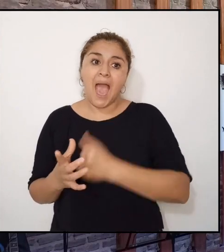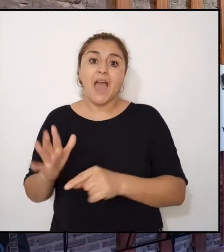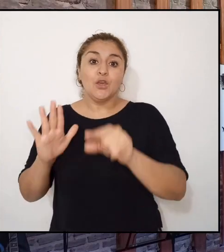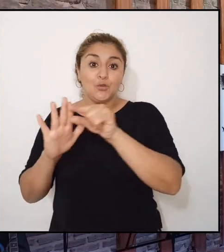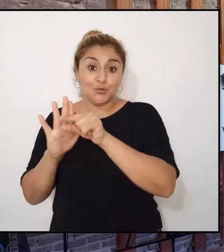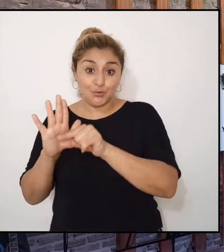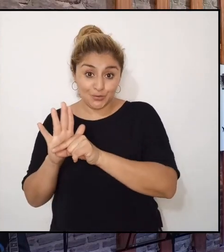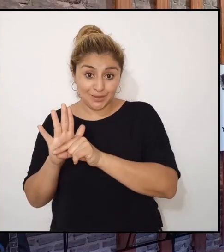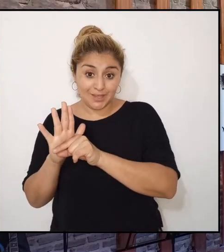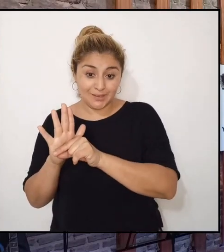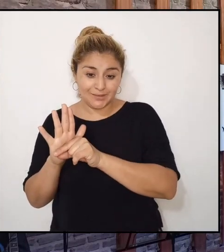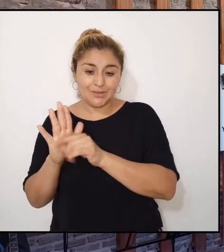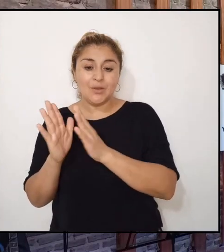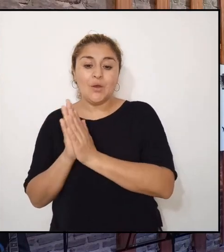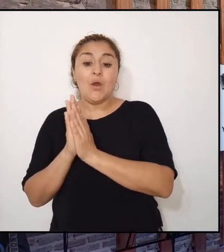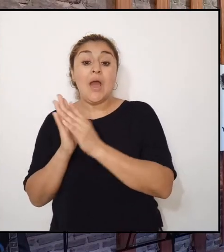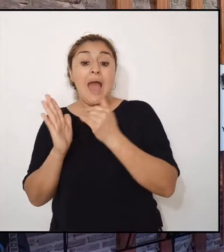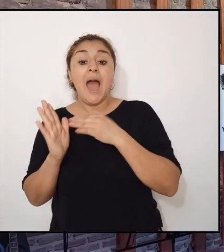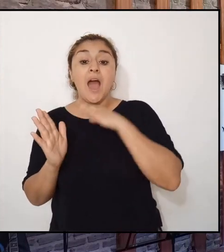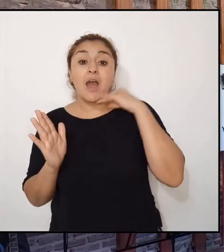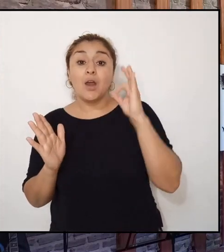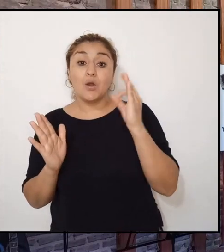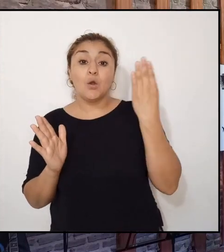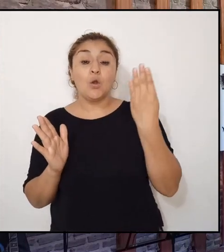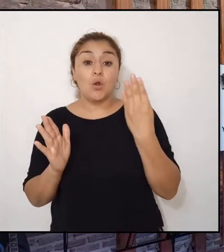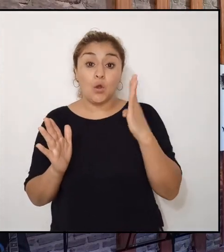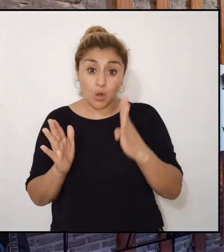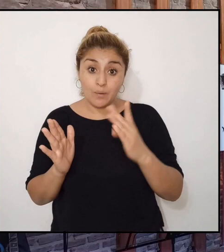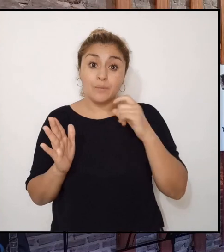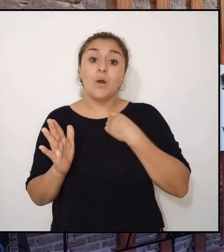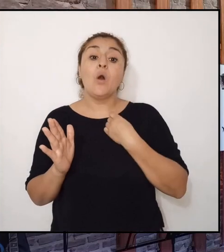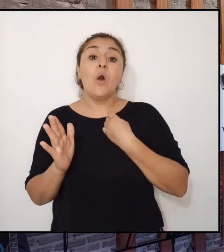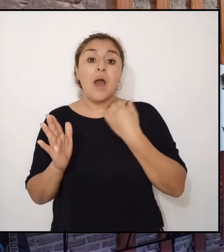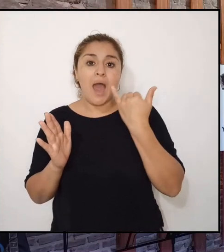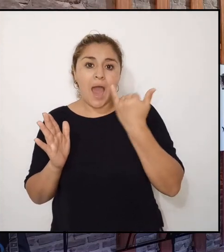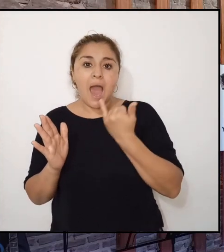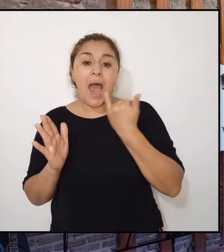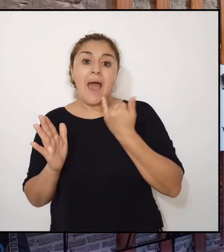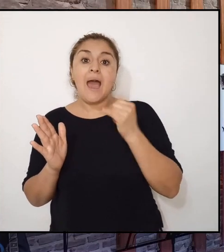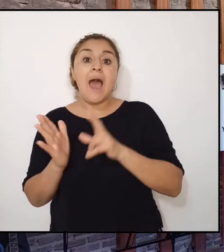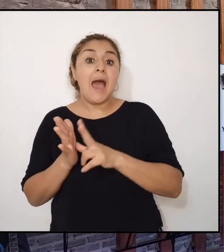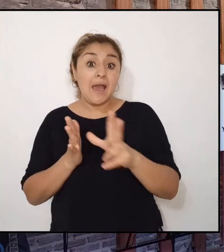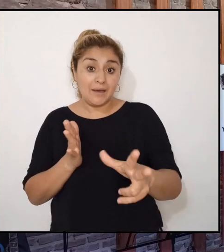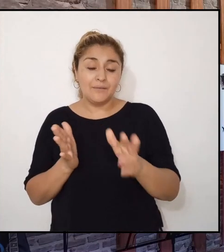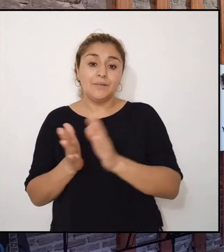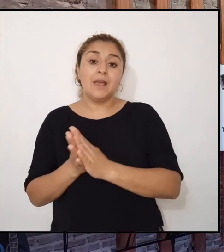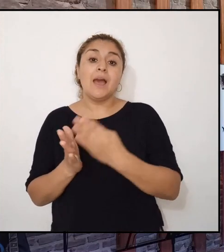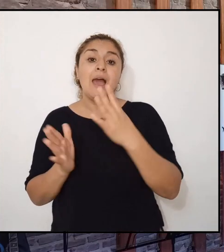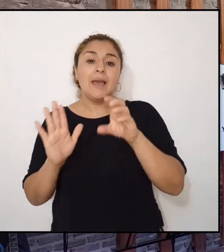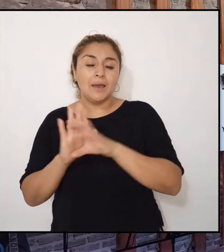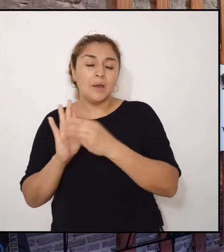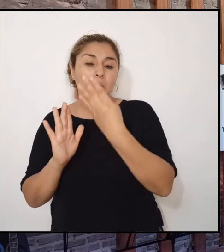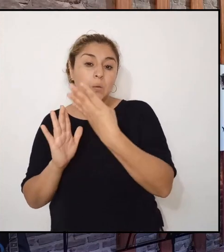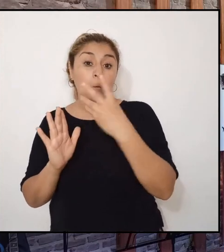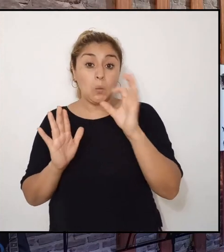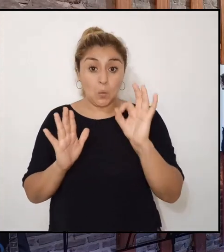capítulo 40, versículo 15, Job 41, 1. Habla, por ejemplo, de Lemot, ¿sí? Que era